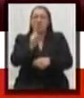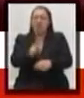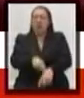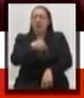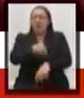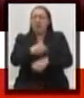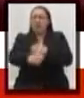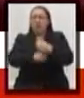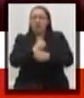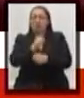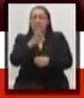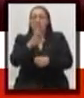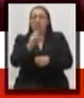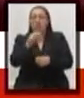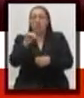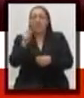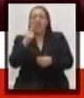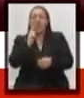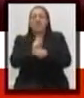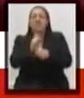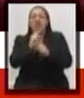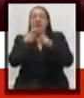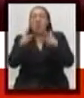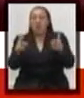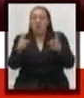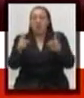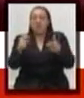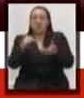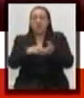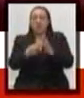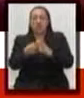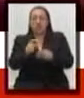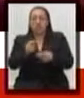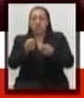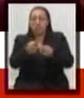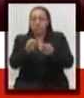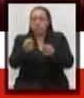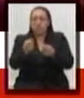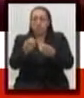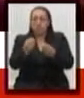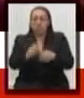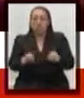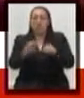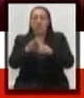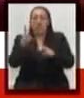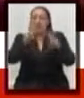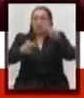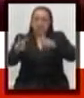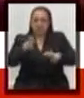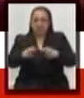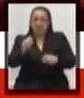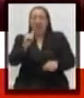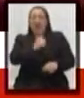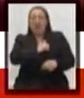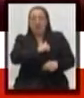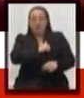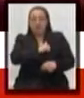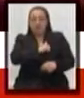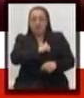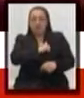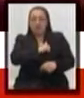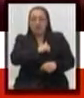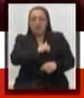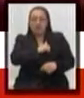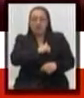años fonética y se dedicó con persistencia samaritana a la investigación académica,